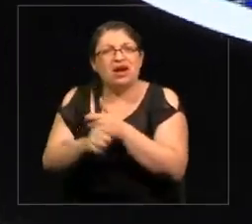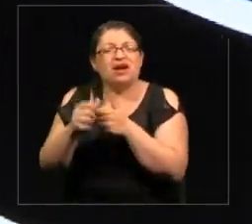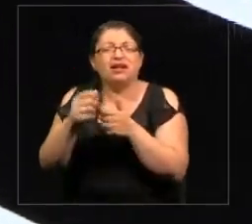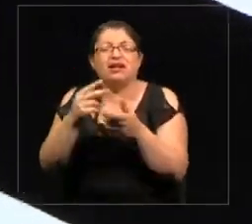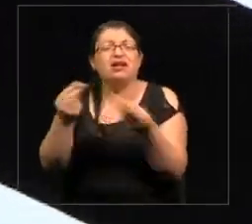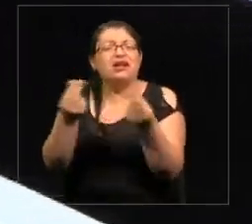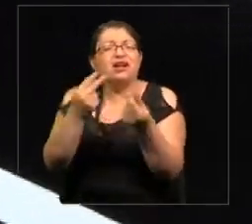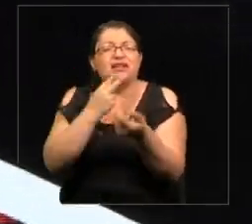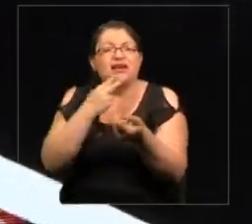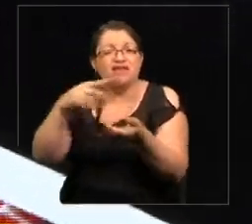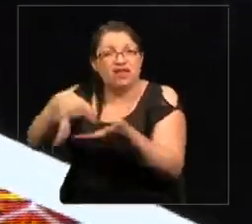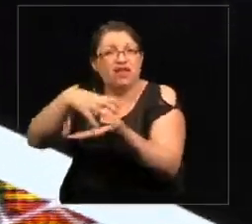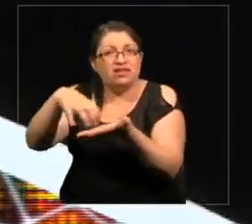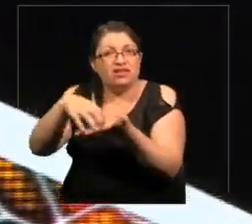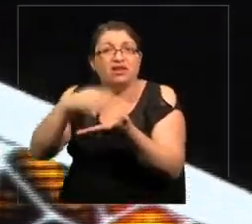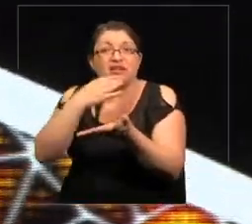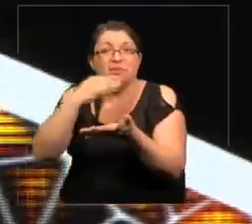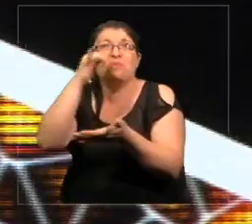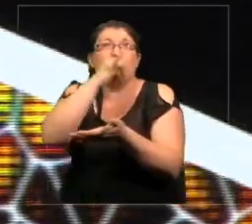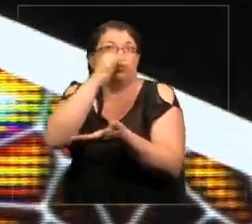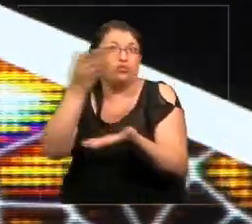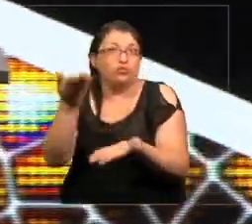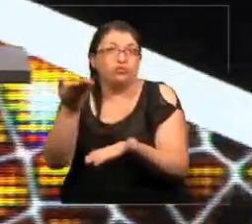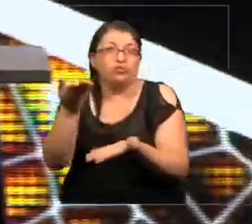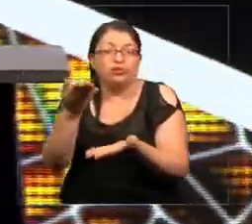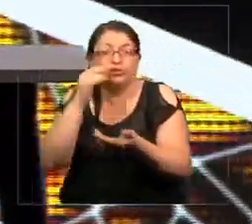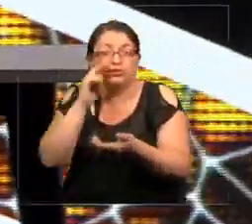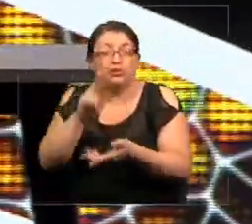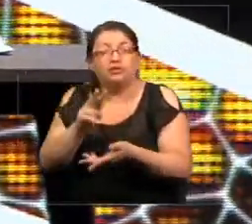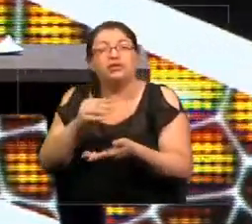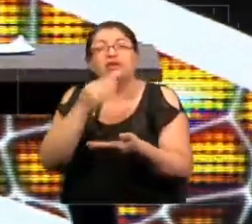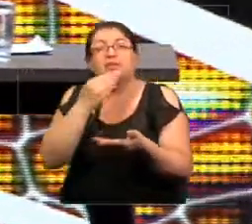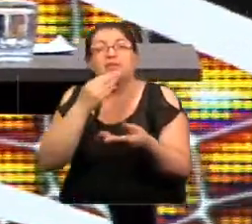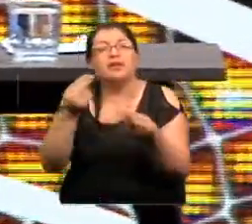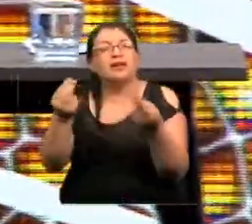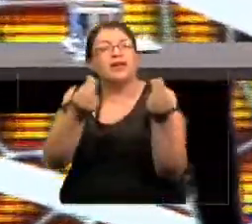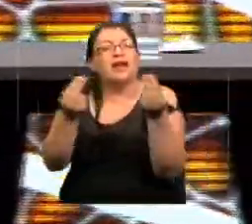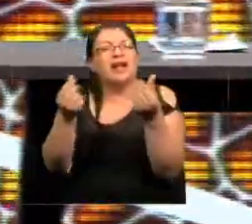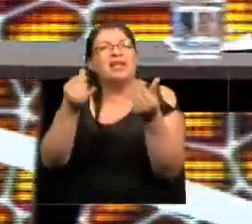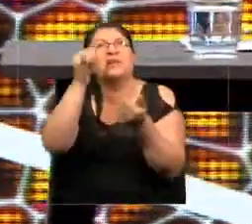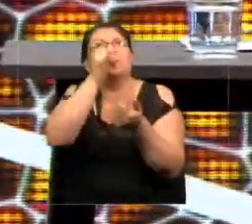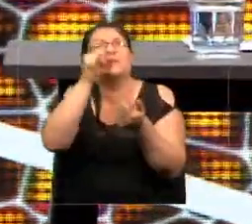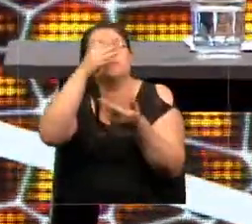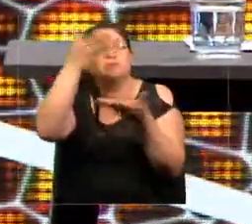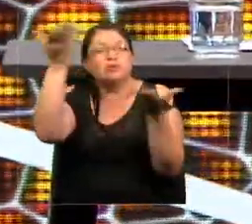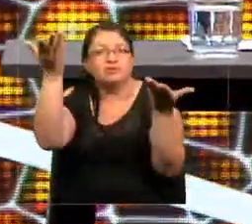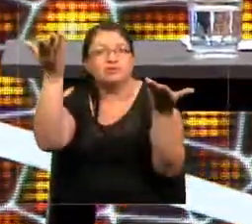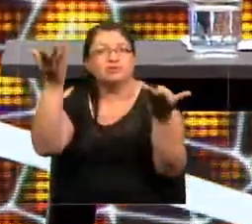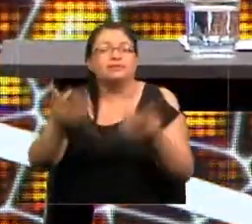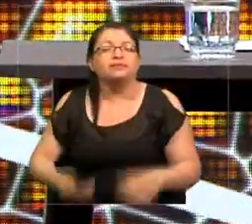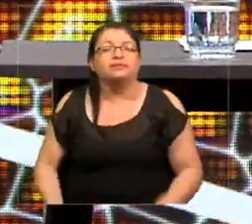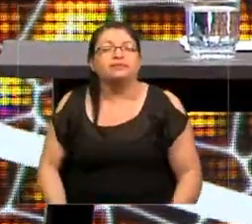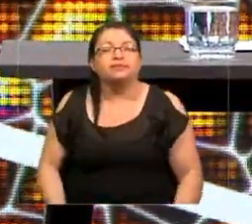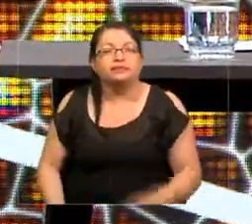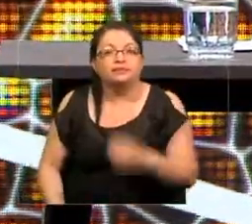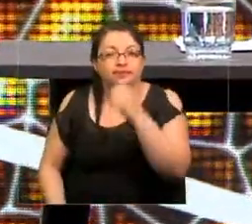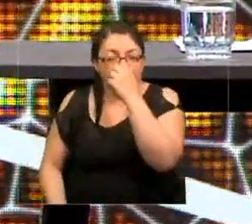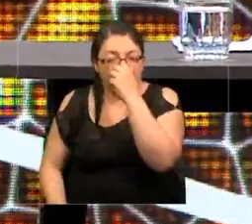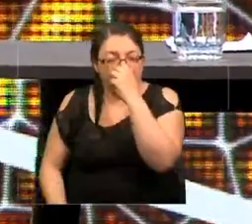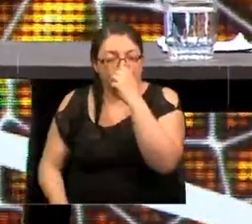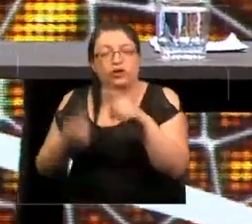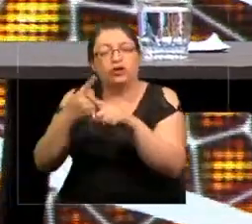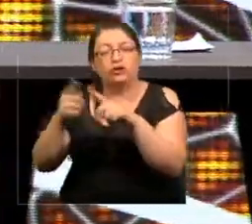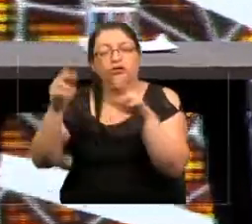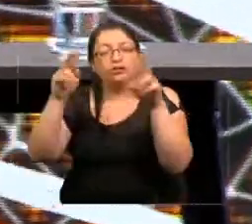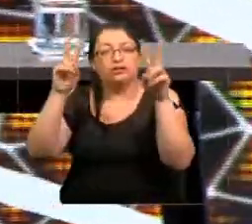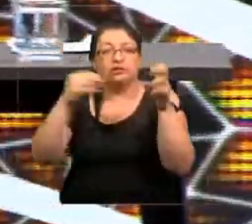por una parte lo sabemos muy bien temas de calidad del aire además también en otros temas